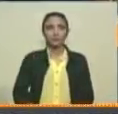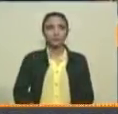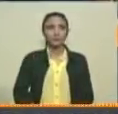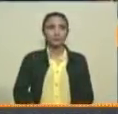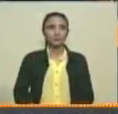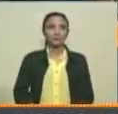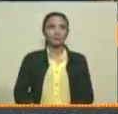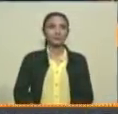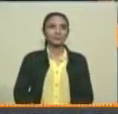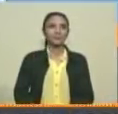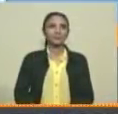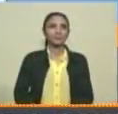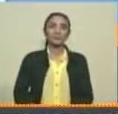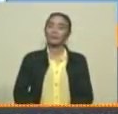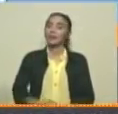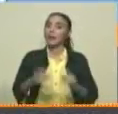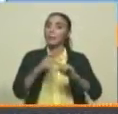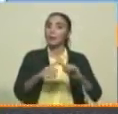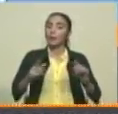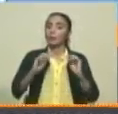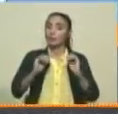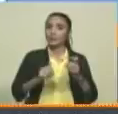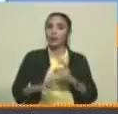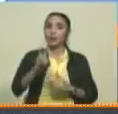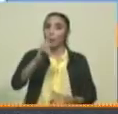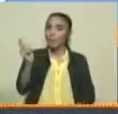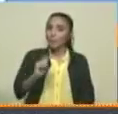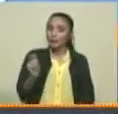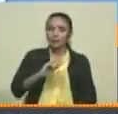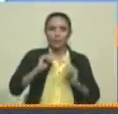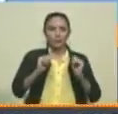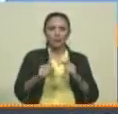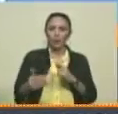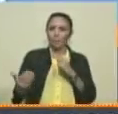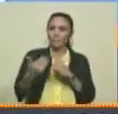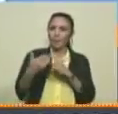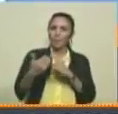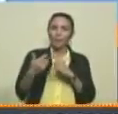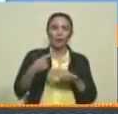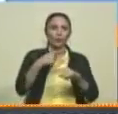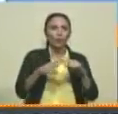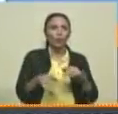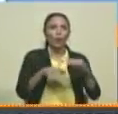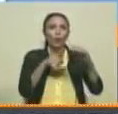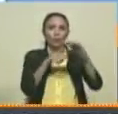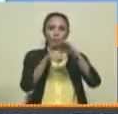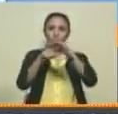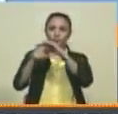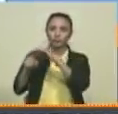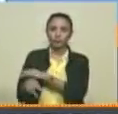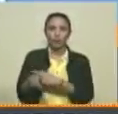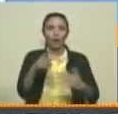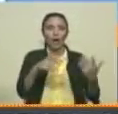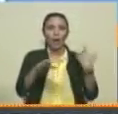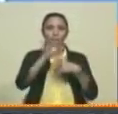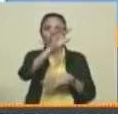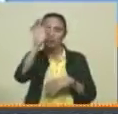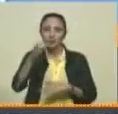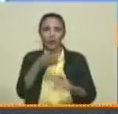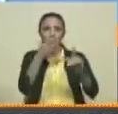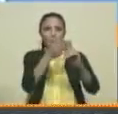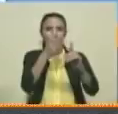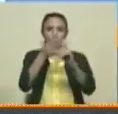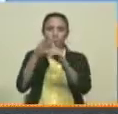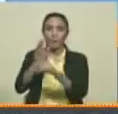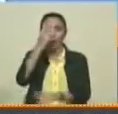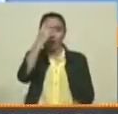Pero este año empezaron desde hace 2 meses. Visitaron a todos los gobiernos, amenazaron a todos los